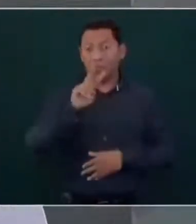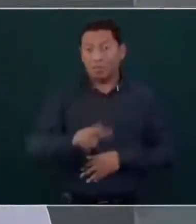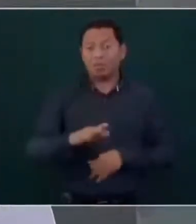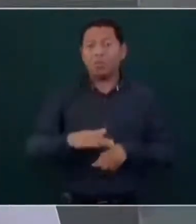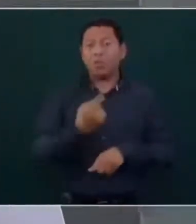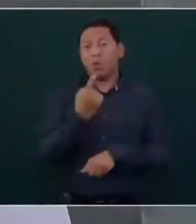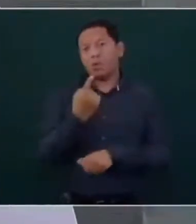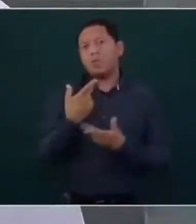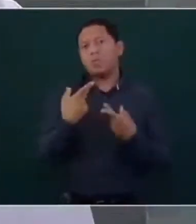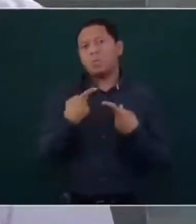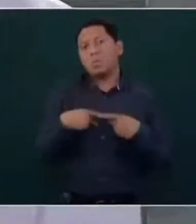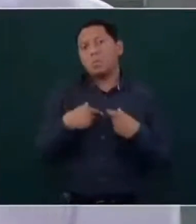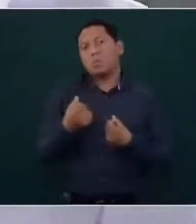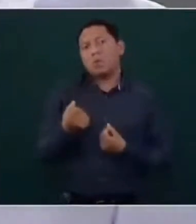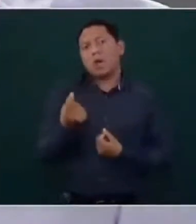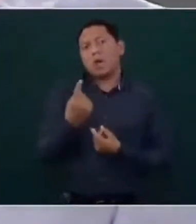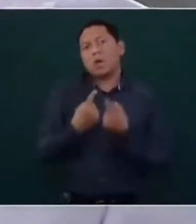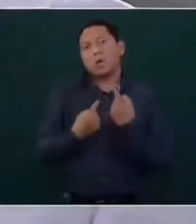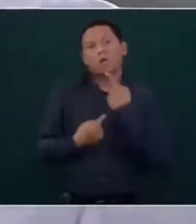pero